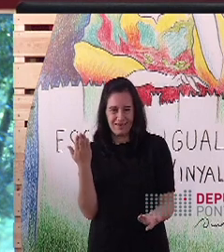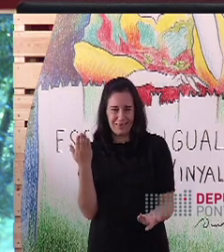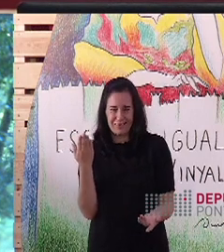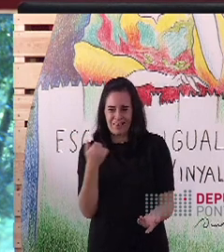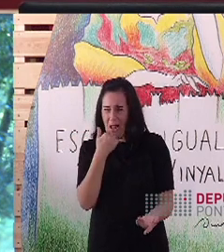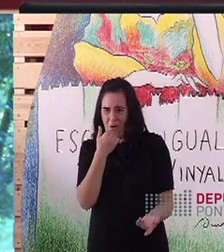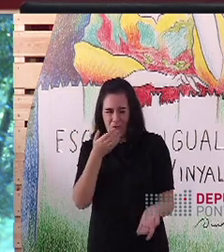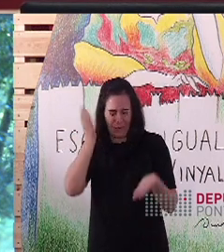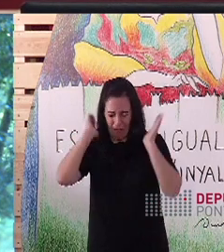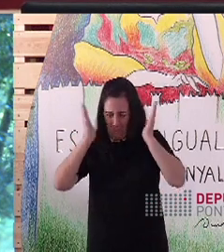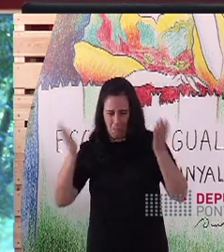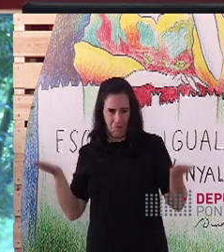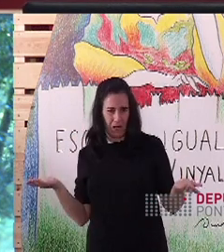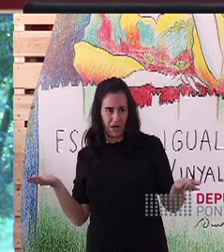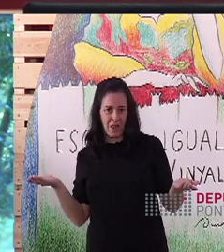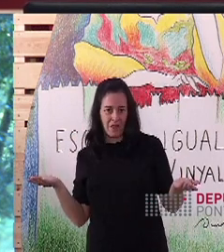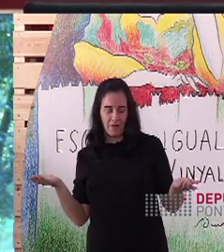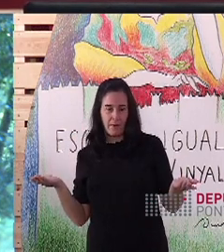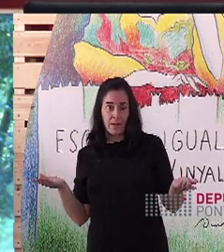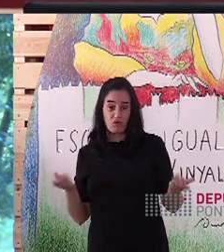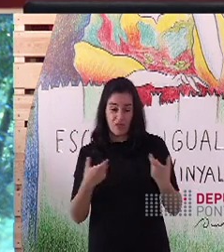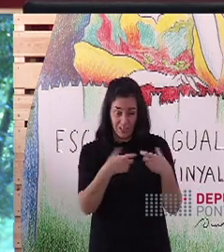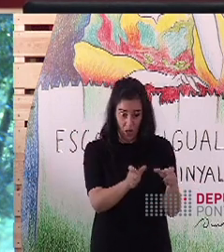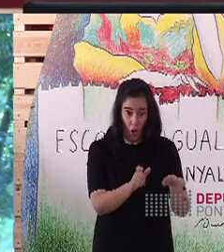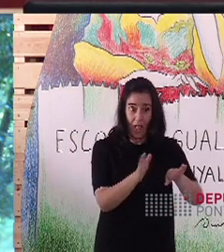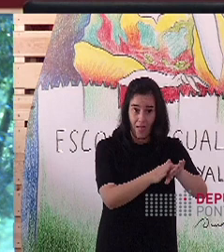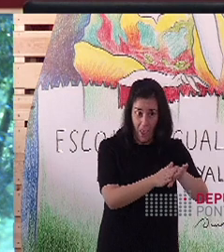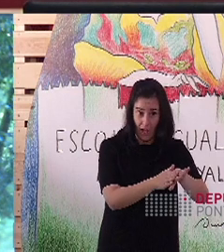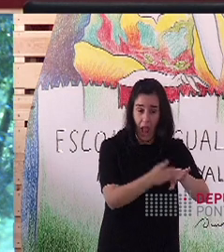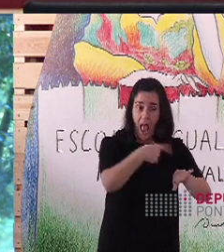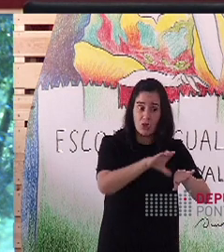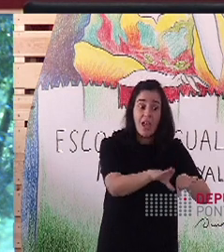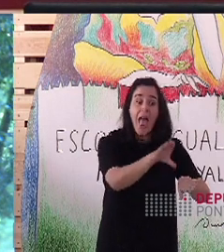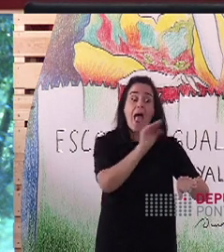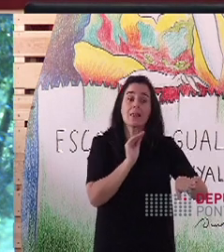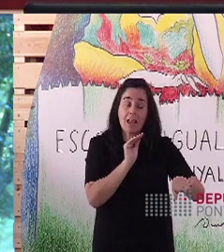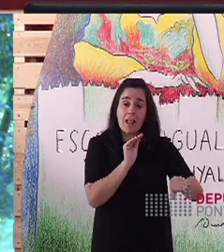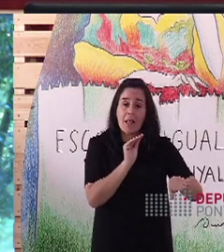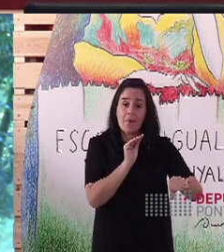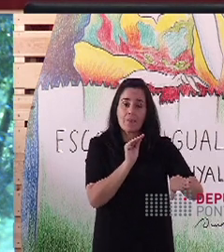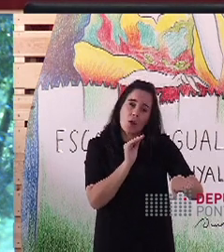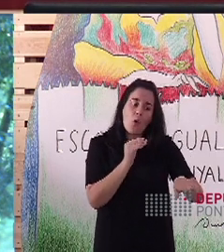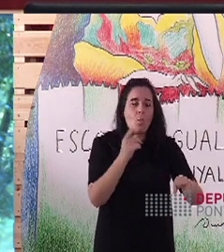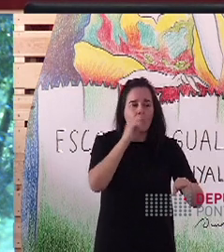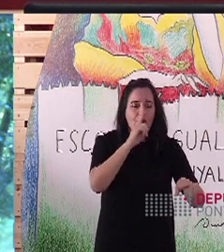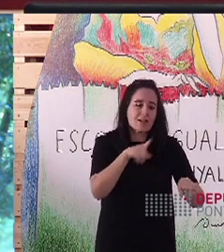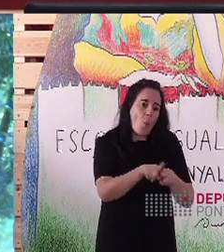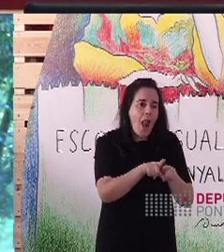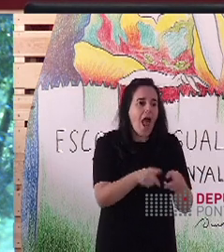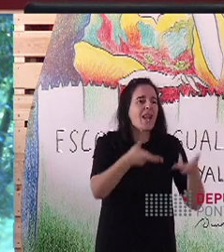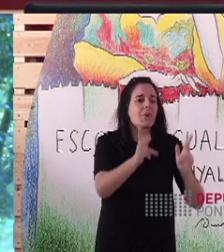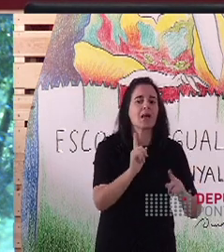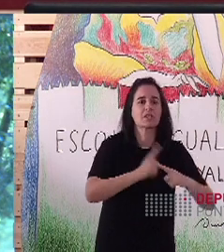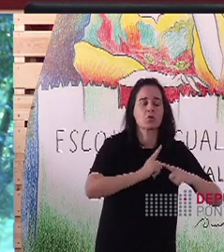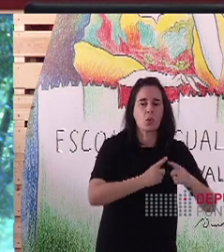es tal barbaridad que un sector de la izquierda entienda que la prostitución es libertad sexual, que